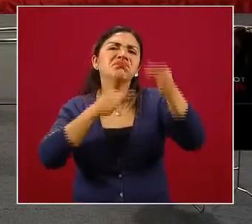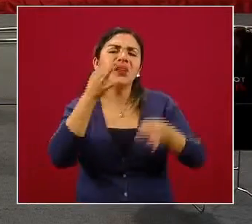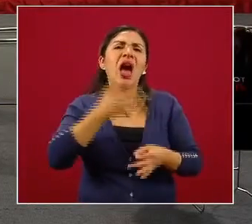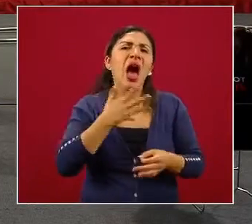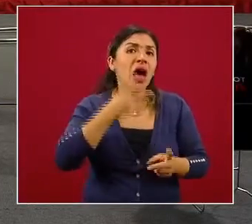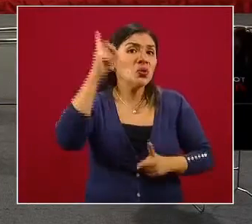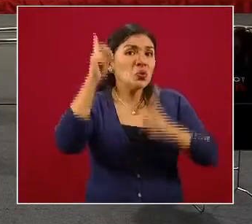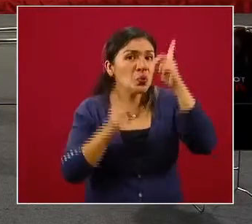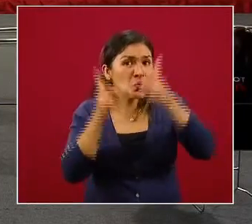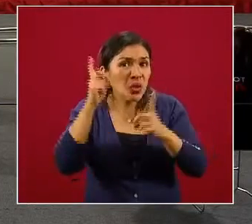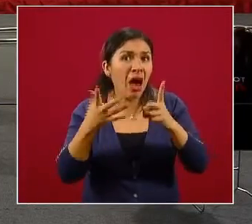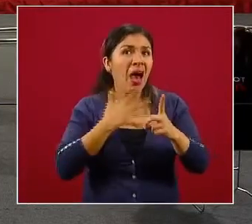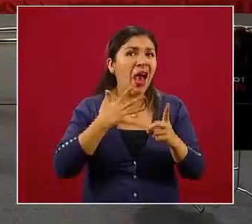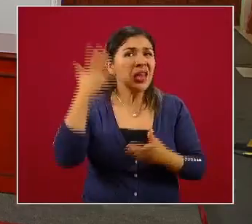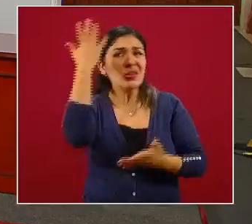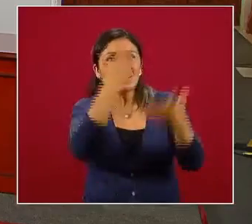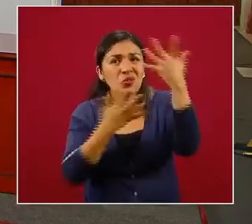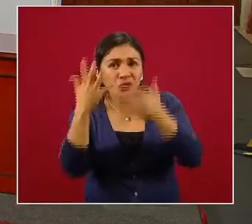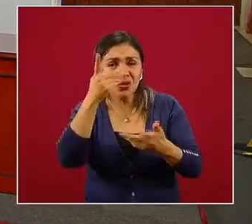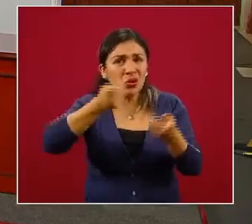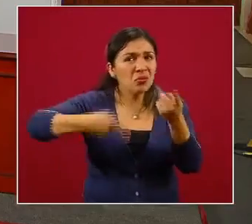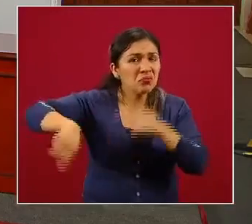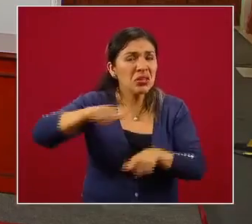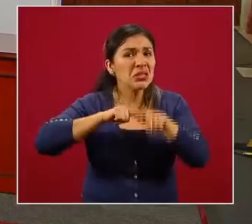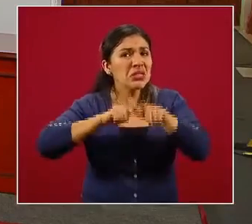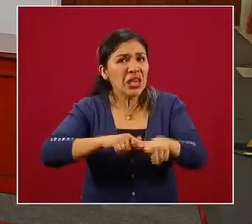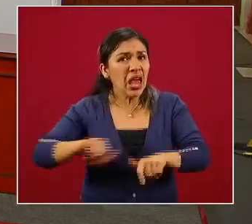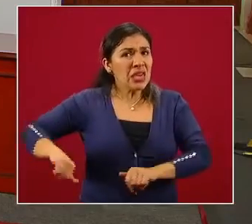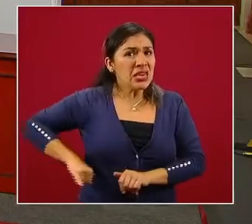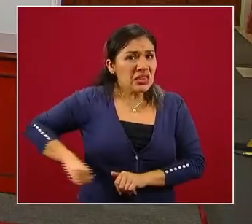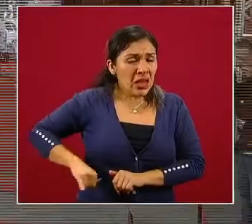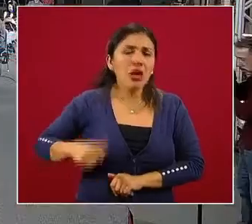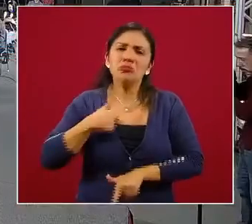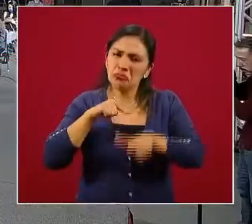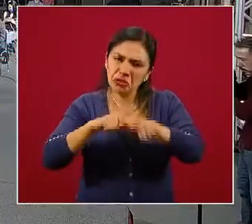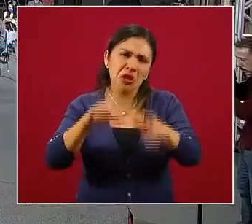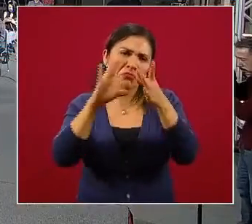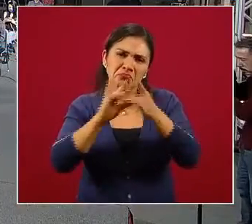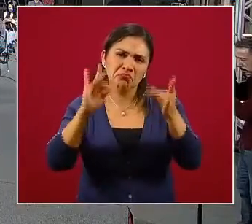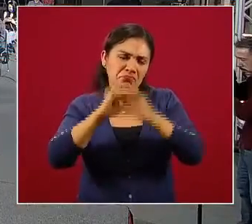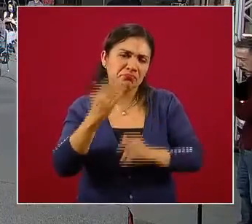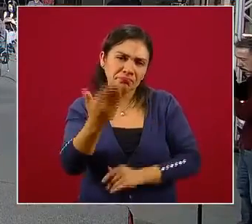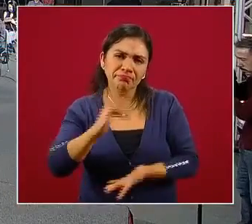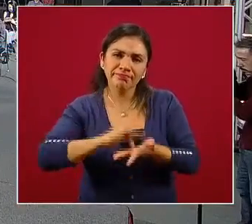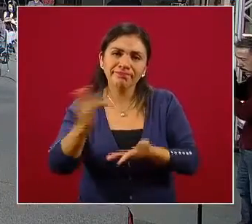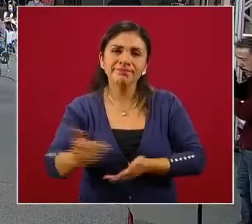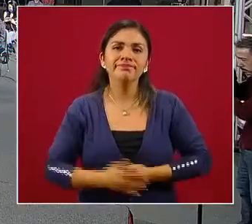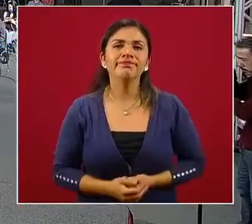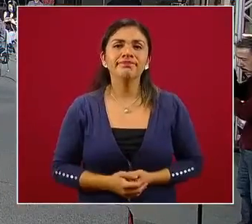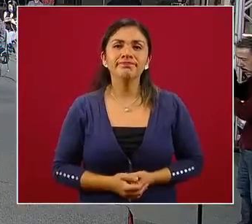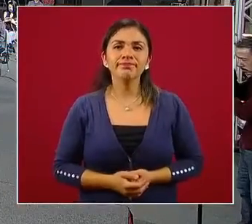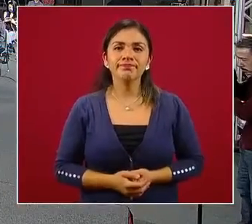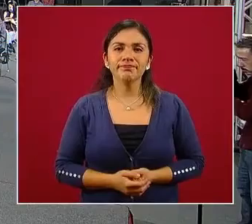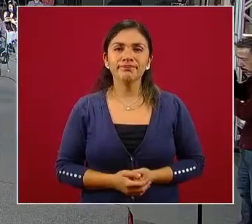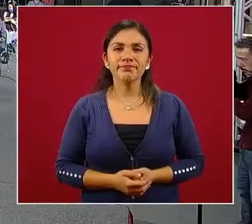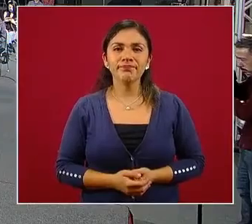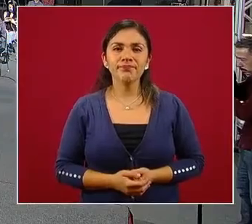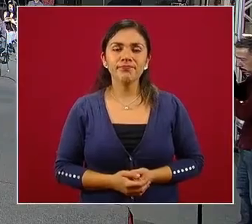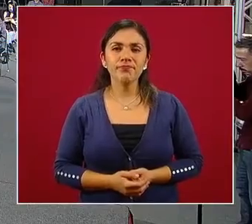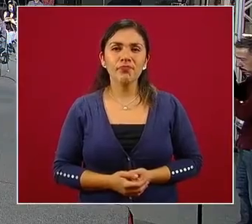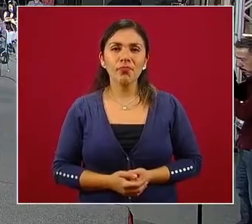la duda, si el público siguiera estando en interés, pues lo comentamos. Muchas gracias, Bianca Aguirre. Por favor,